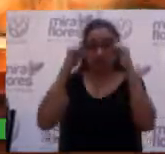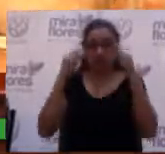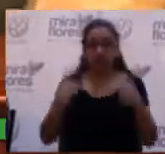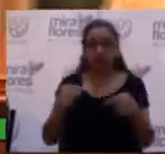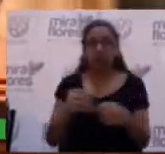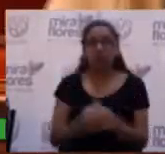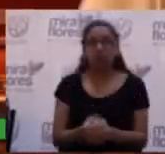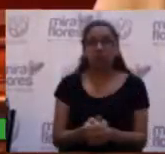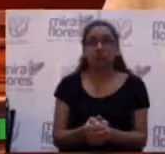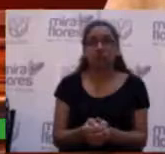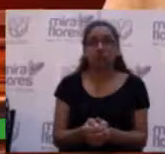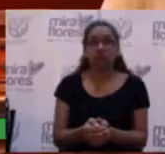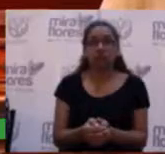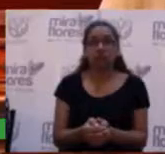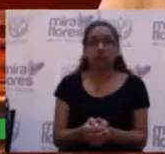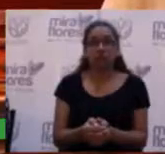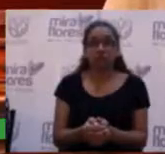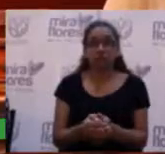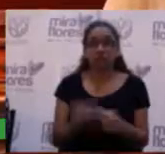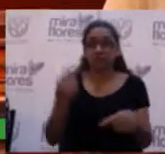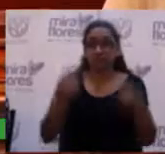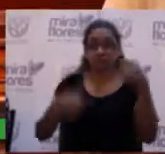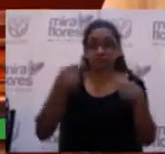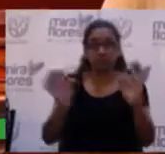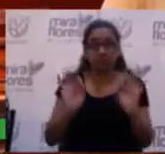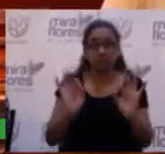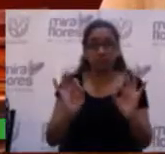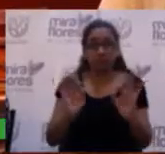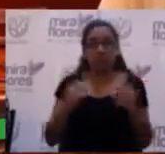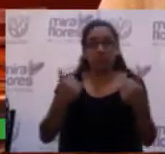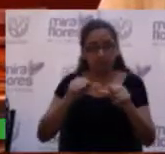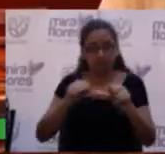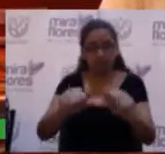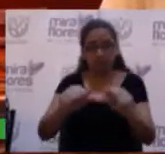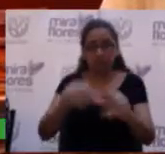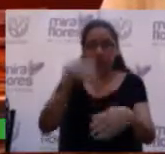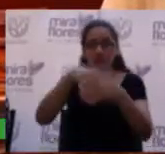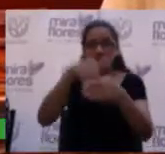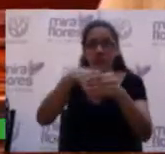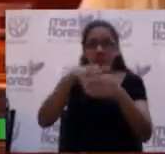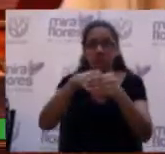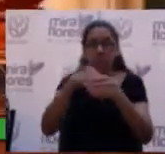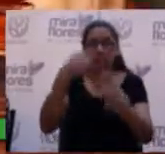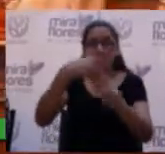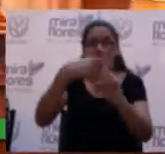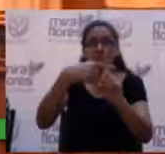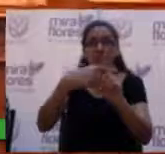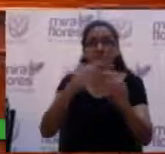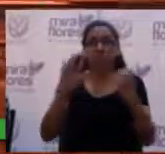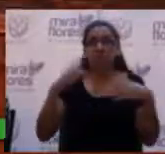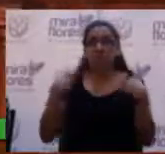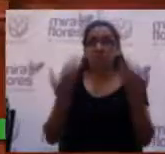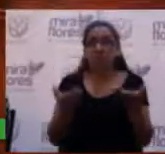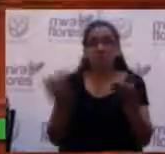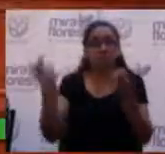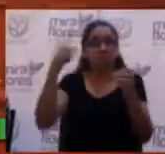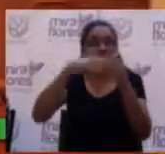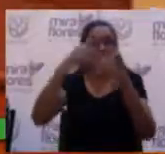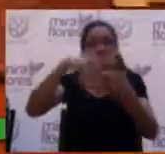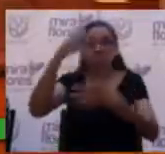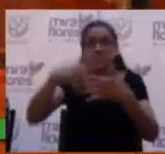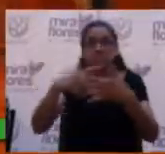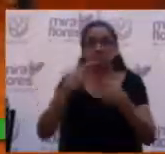debate. No tenemos debate. Procederemos al voto. Aquellos miembros del consejo que estén a favor de aprobar este proyecto, si lo han